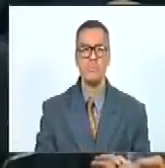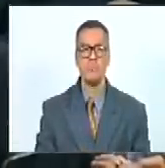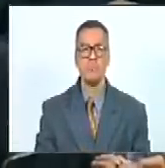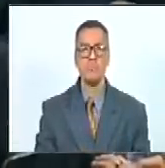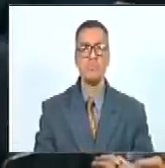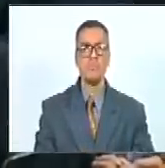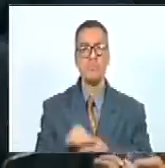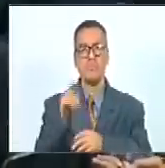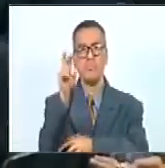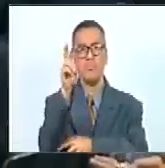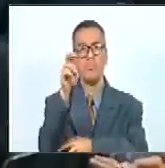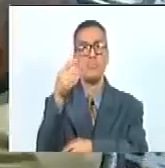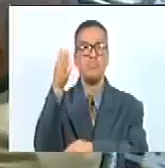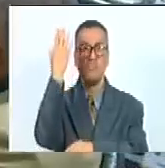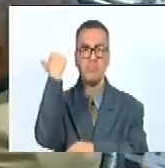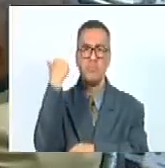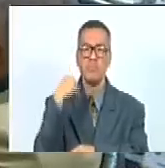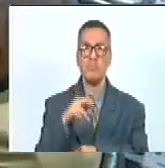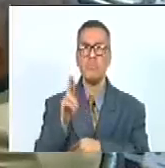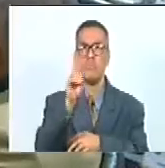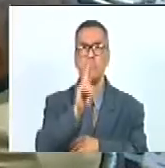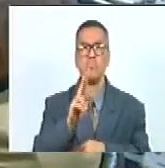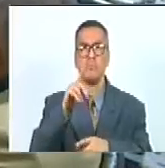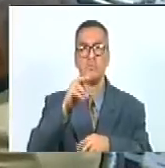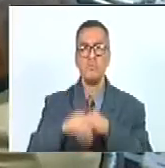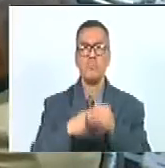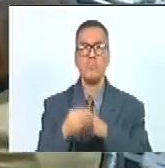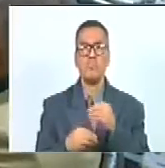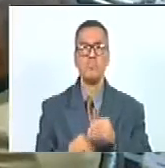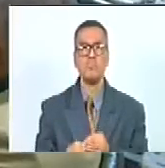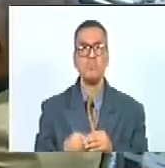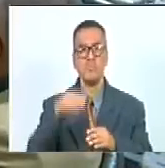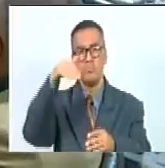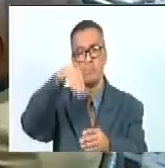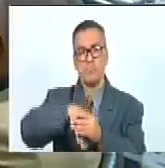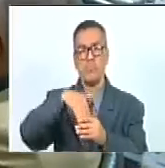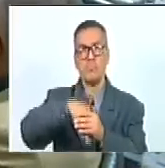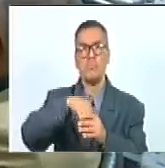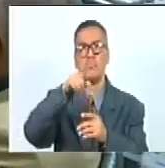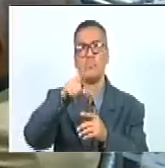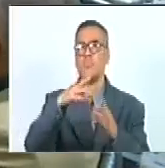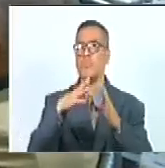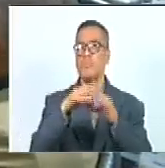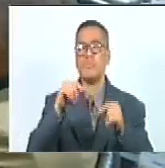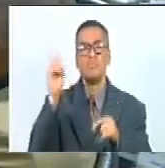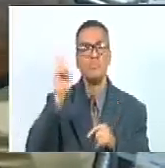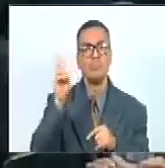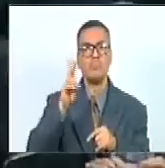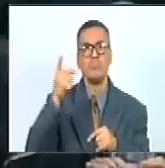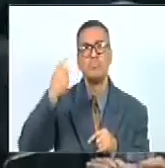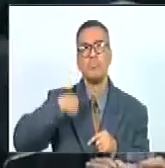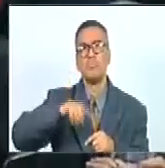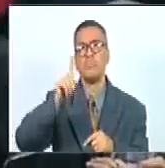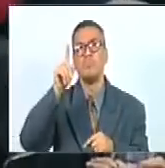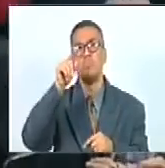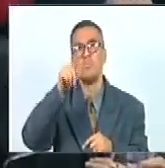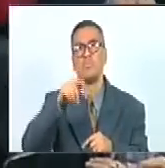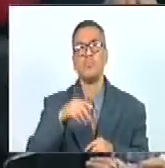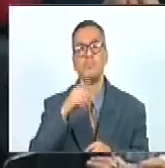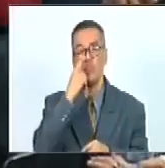El viernes pasado hubo un evento electoral en el que toda Venezuela tenía los ojos